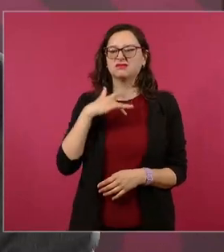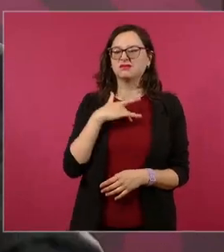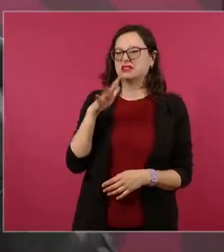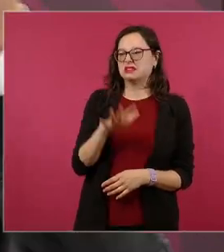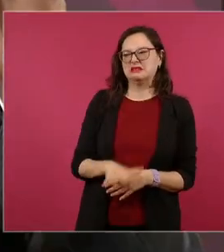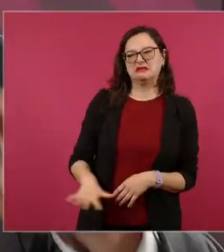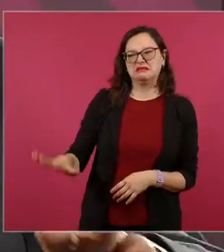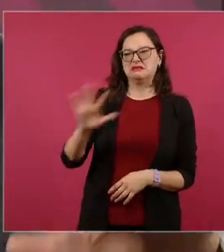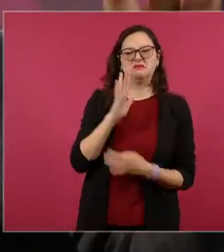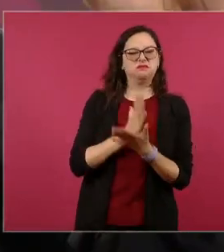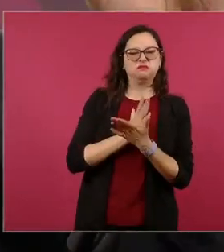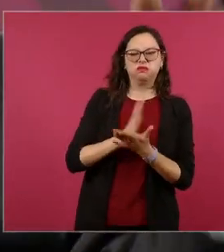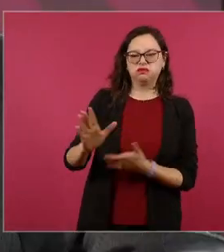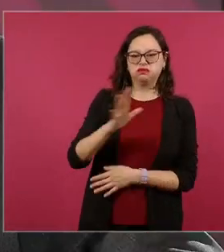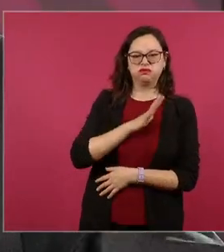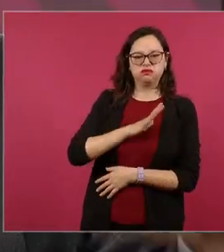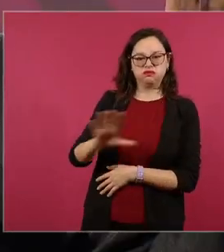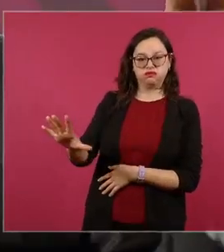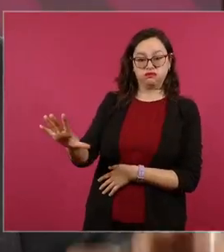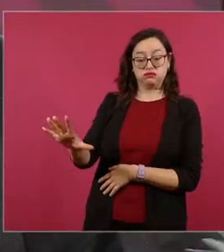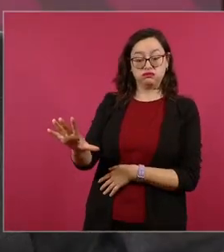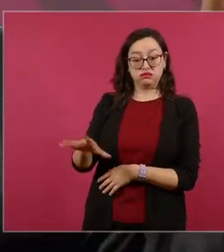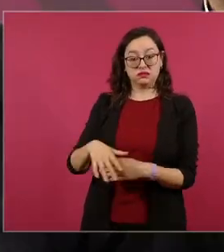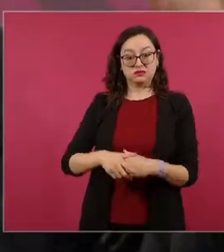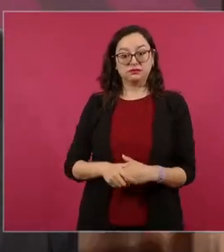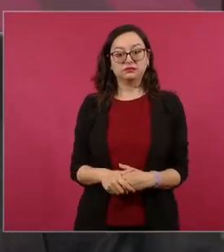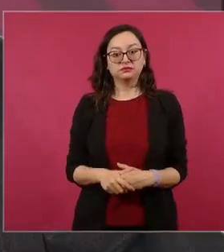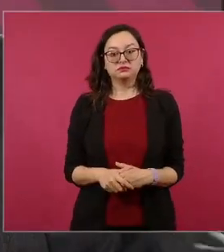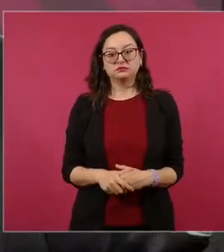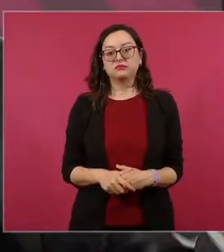y otras cosas, ¿no? De que